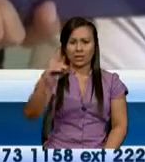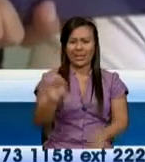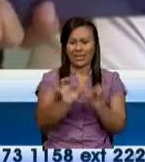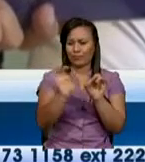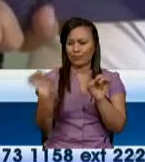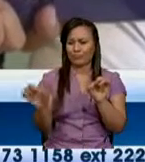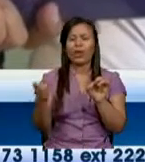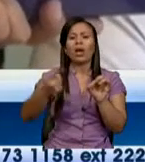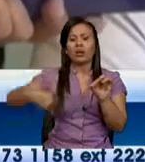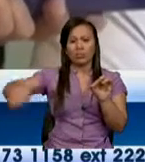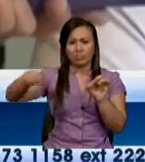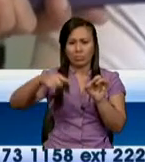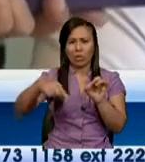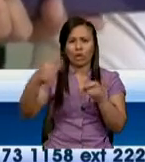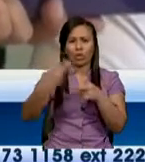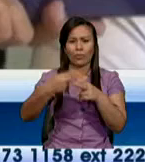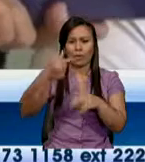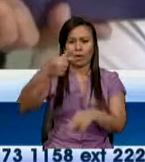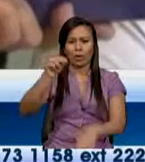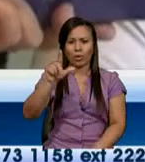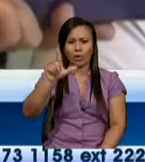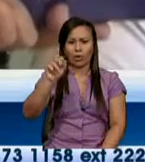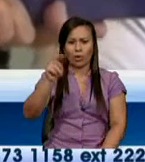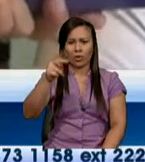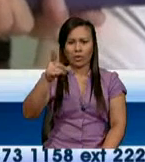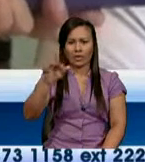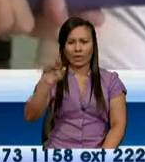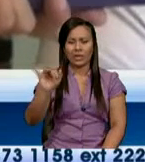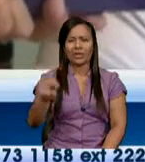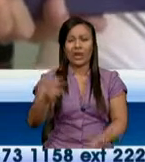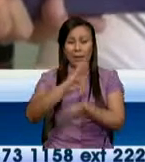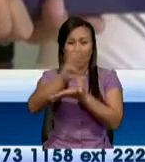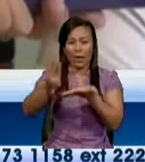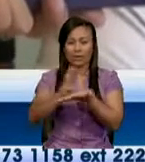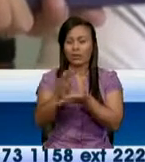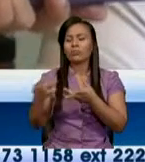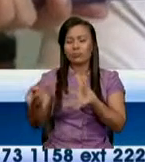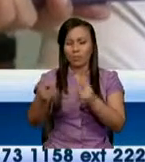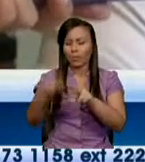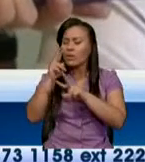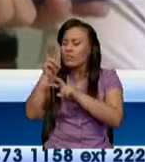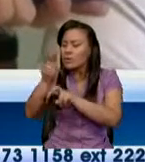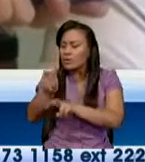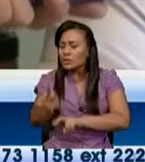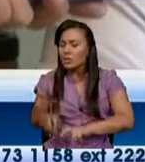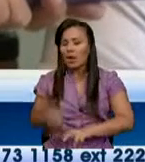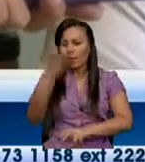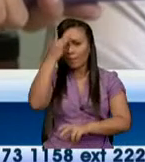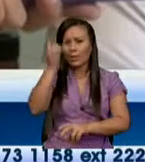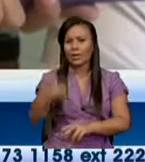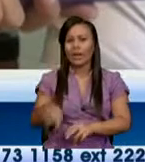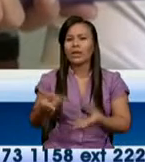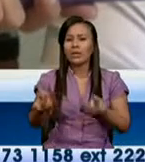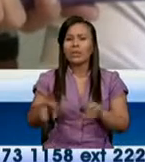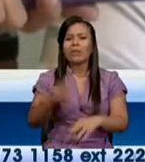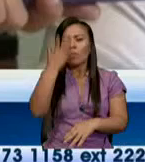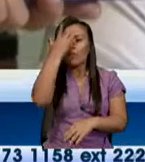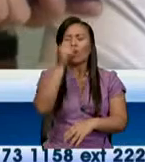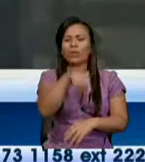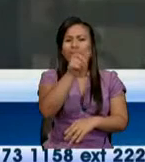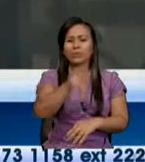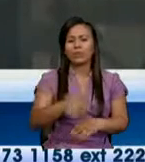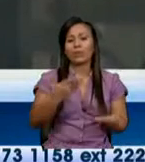golondrinas. Y eso ya oportunamente se remitió los antecedentes necesarios para que en ese lugar se inicien también las investigaciones